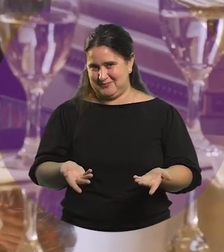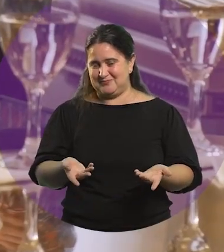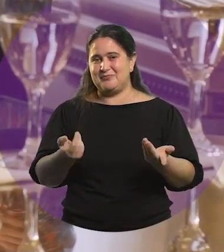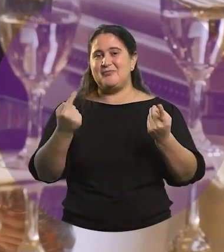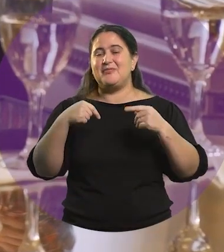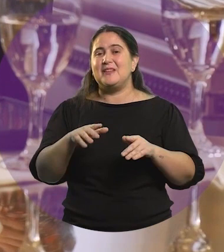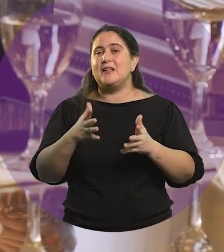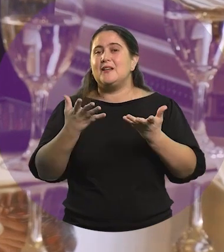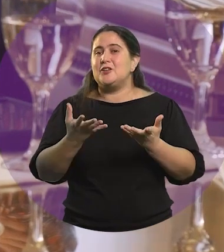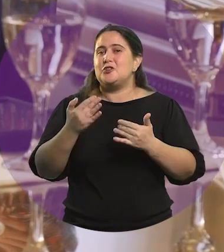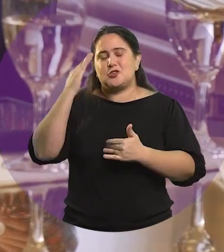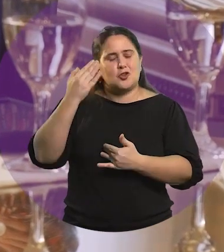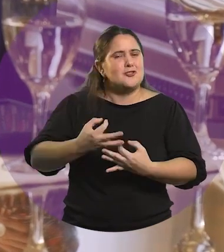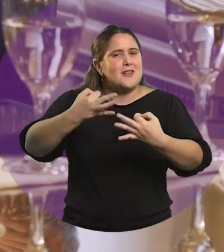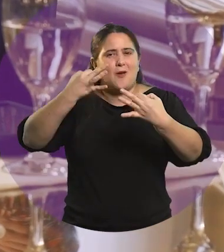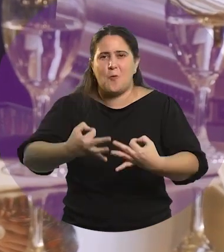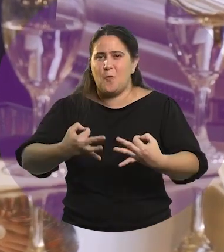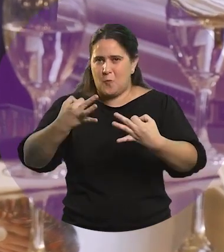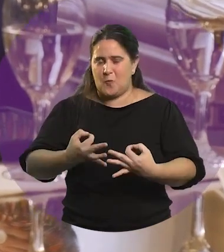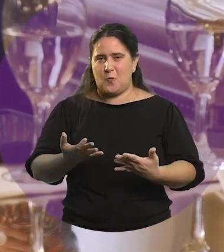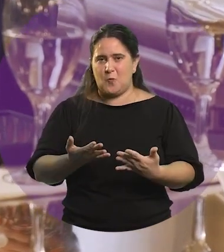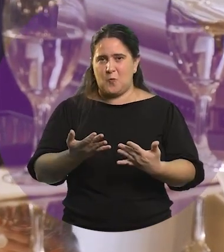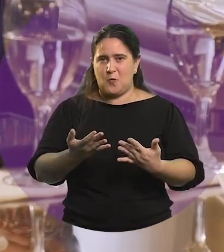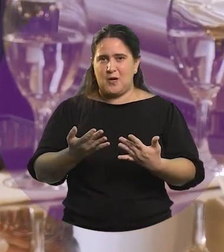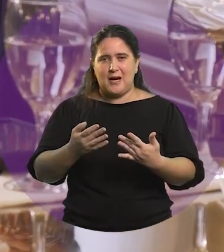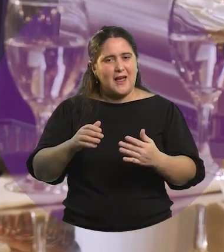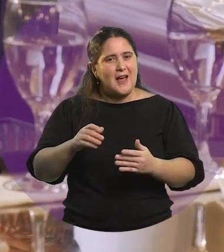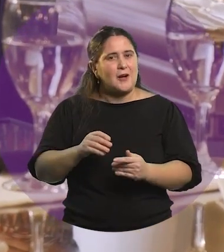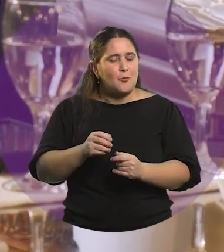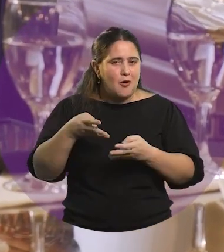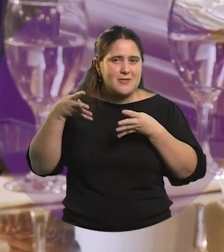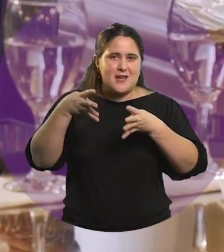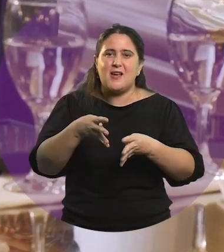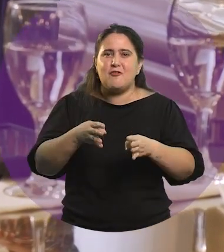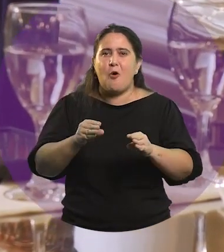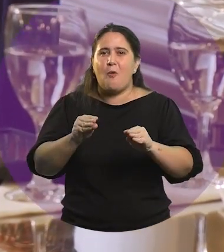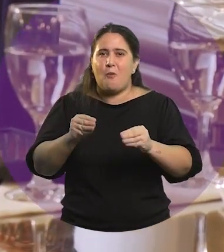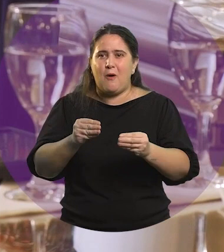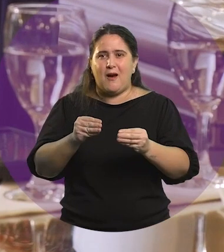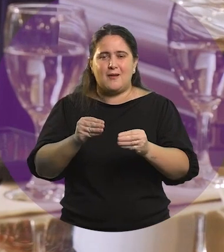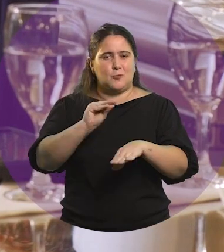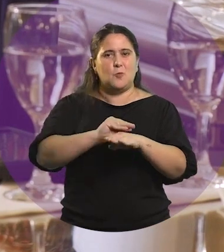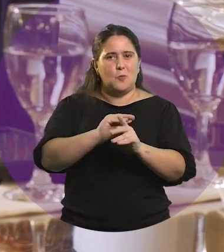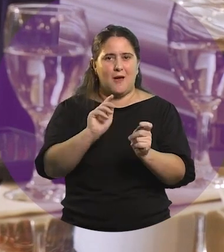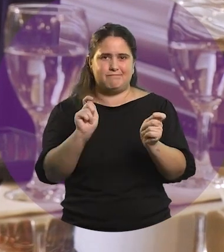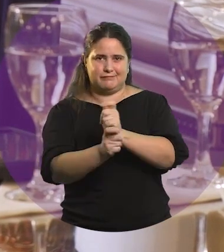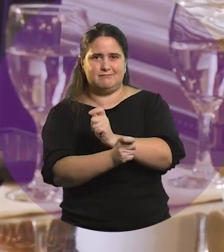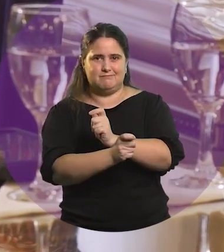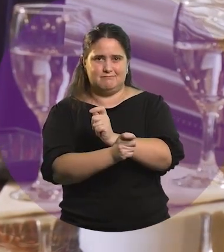Con esto les quiero decir que yo estoy convencida que el gran desafío ha sido el cambio cultural